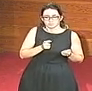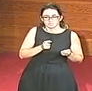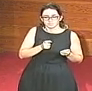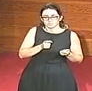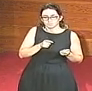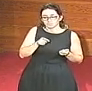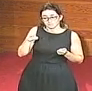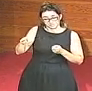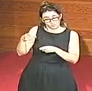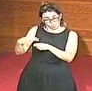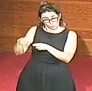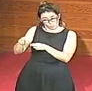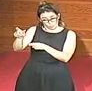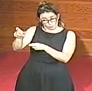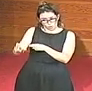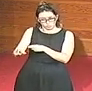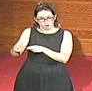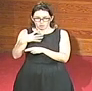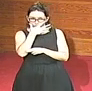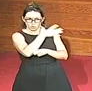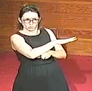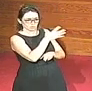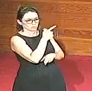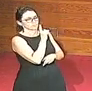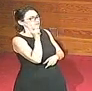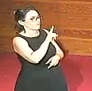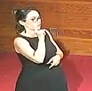Este político denunció aquello como falso,